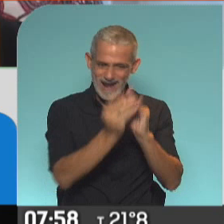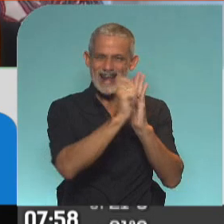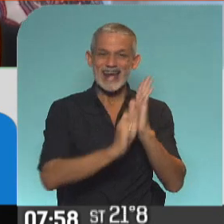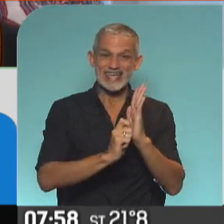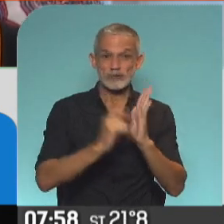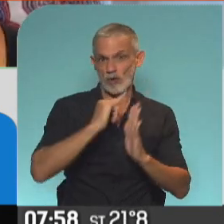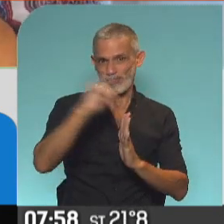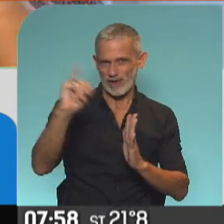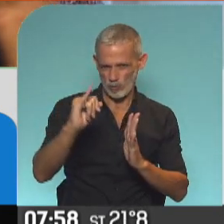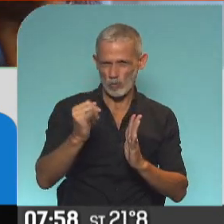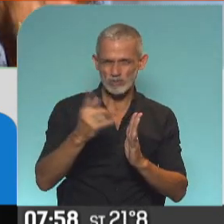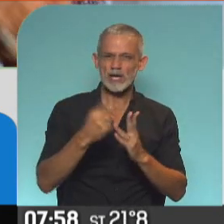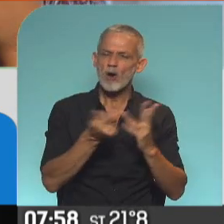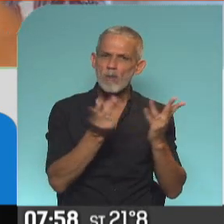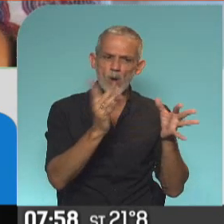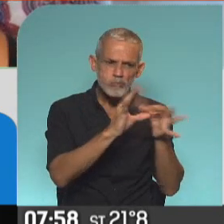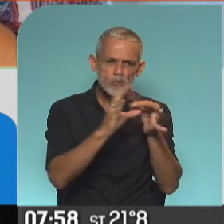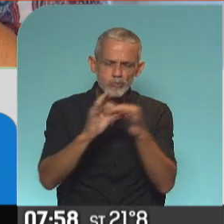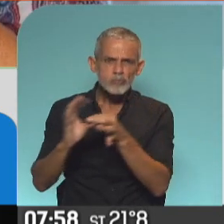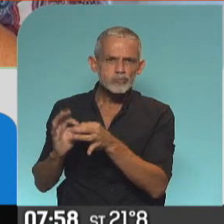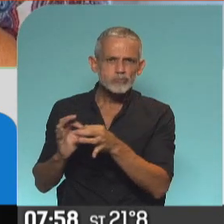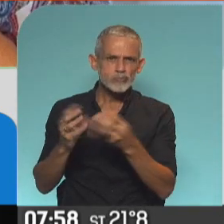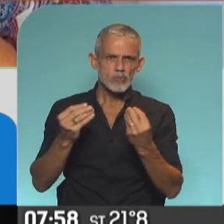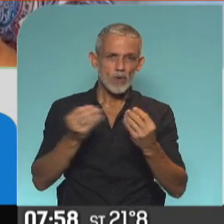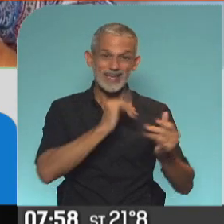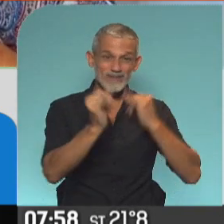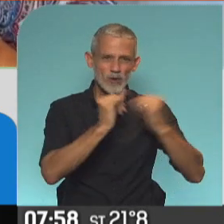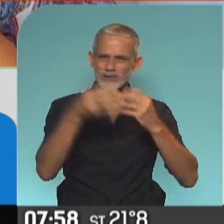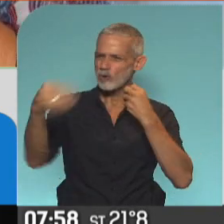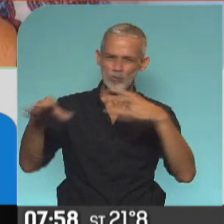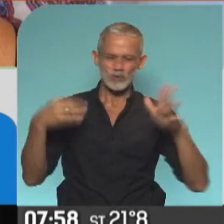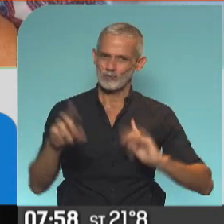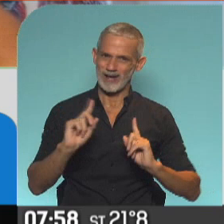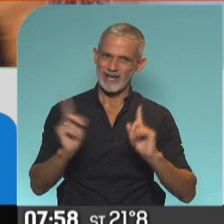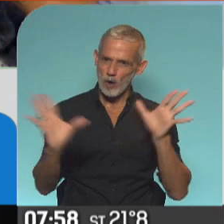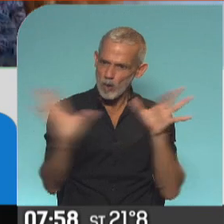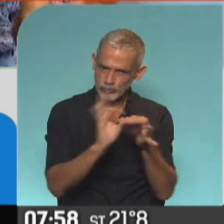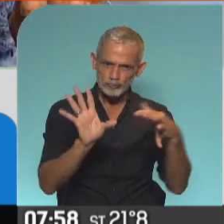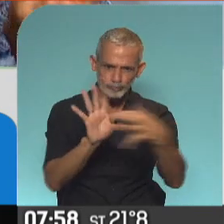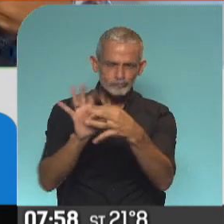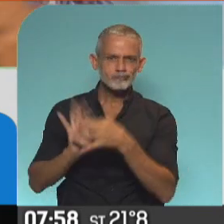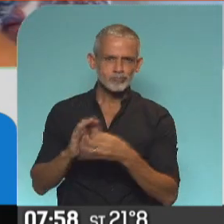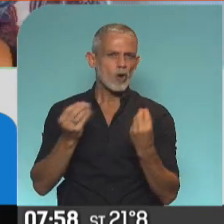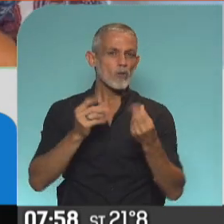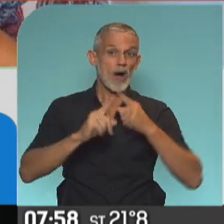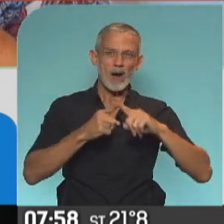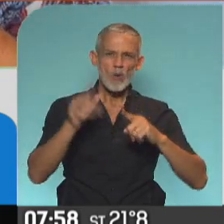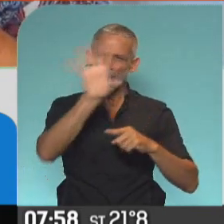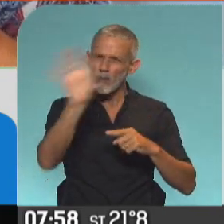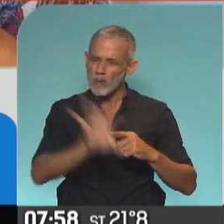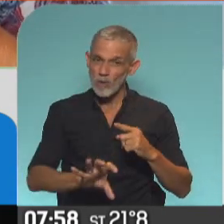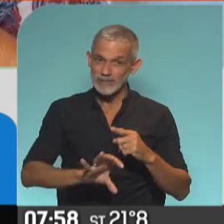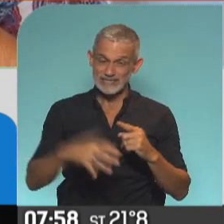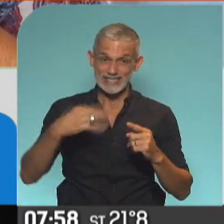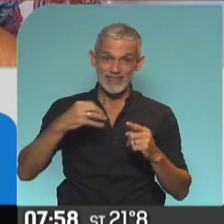cómo se van a hacer concatenadas las informaciones, qué tipo de pactos hay que sostener en todas